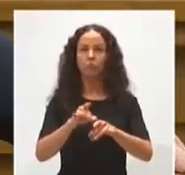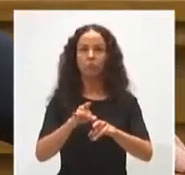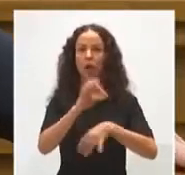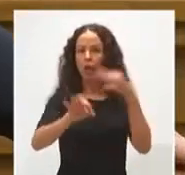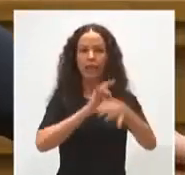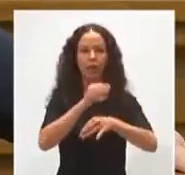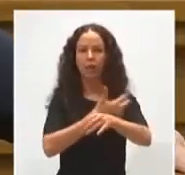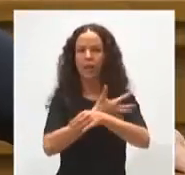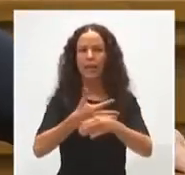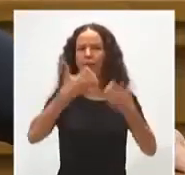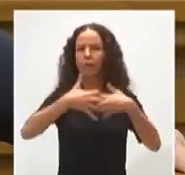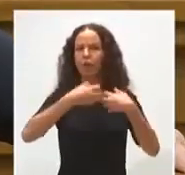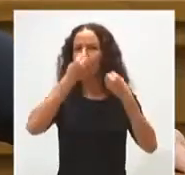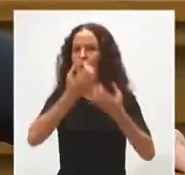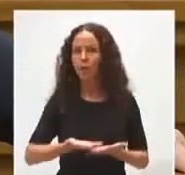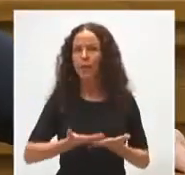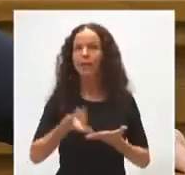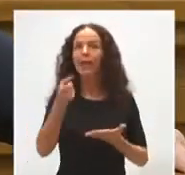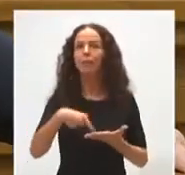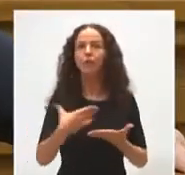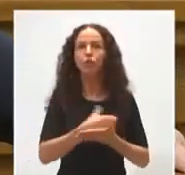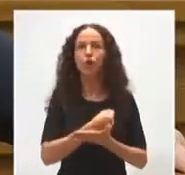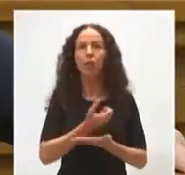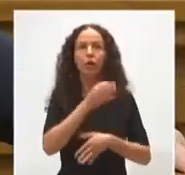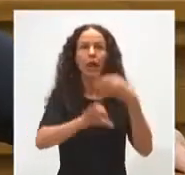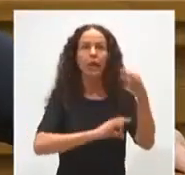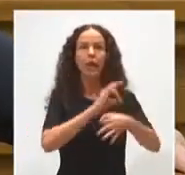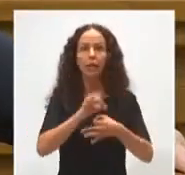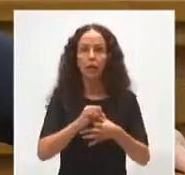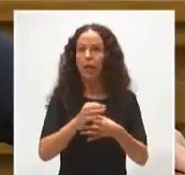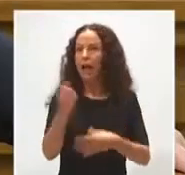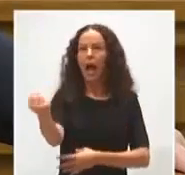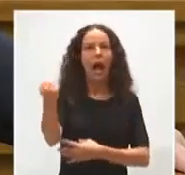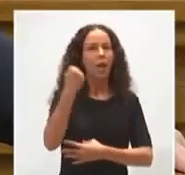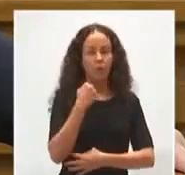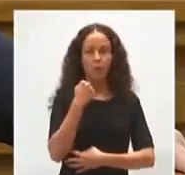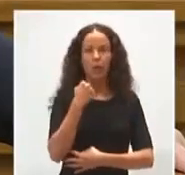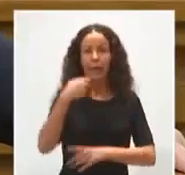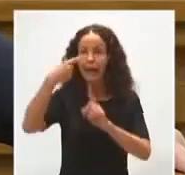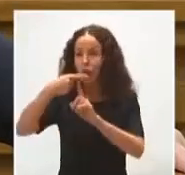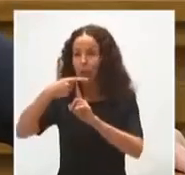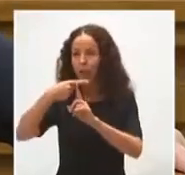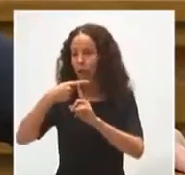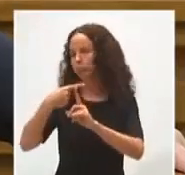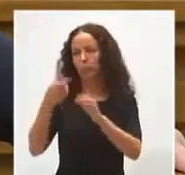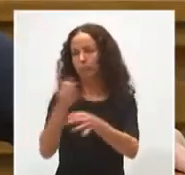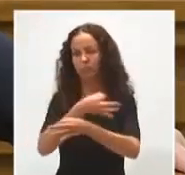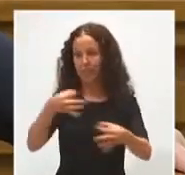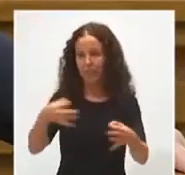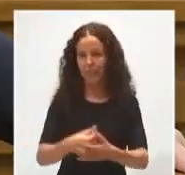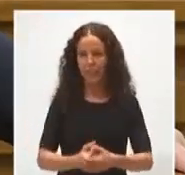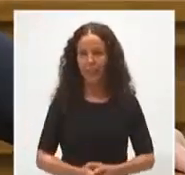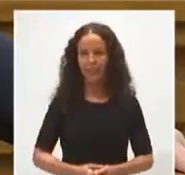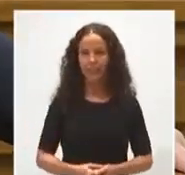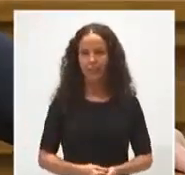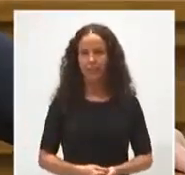todas las hermandades que nos apoyan y la de toledo de una manera quiero decir que verdaderamente brillante vamos